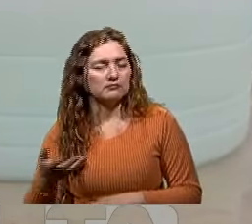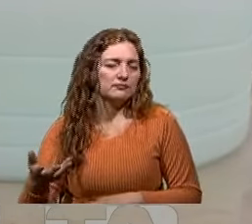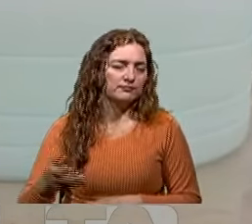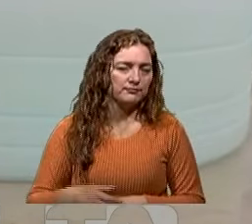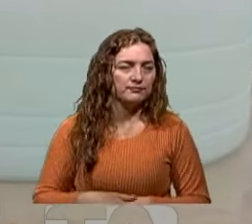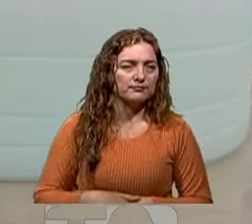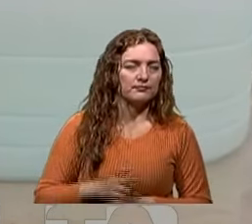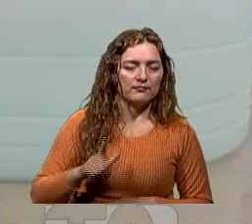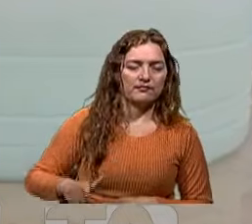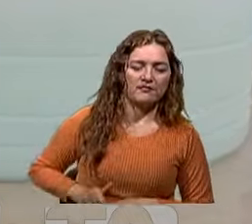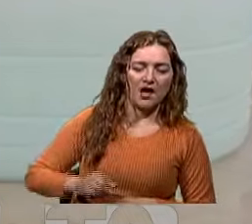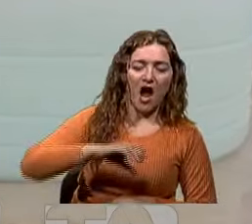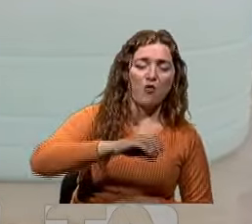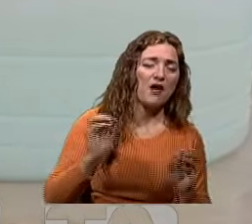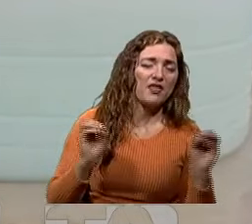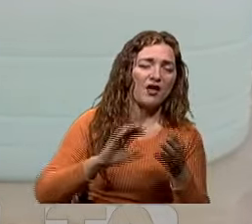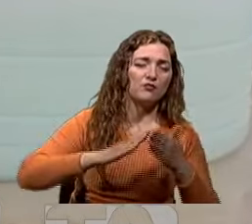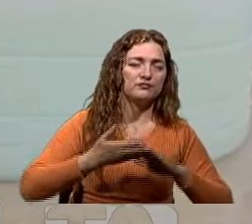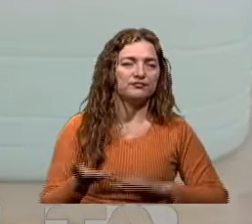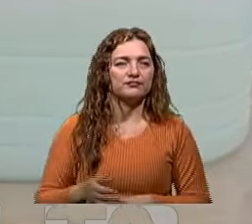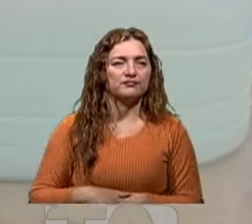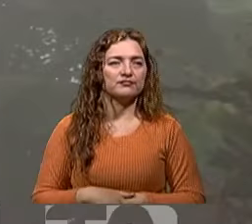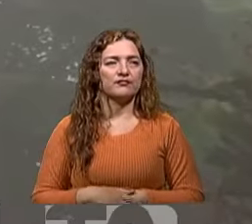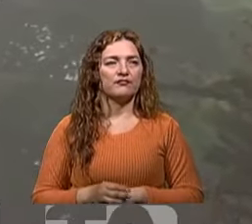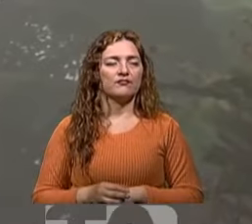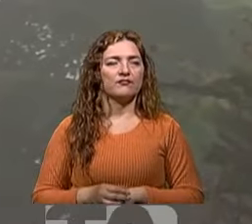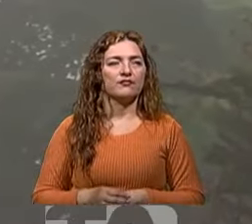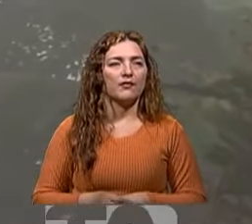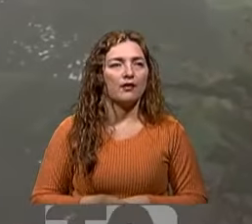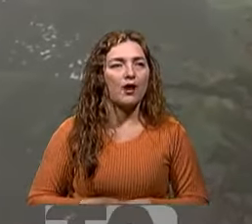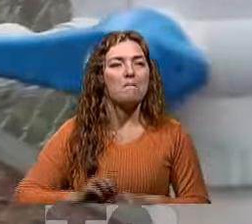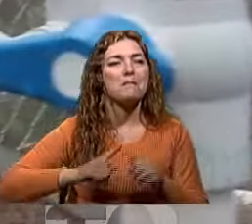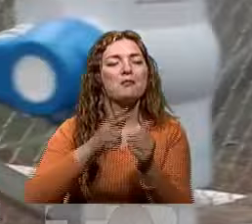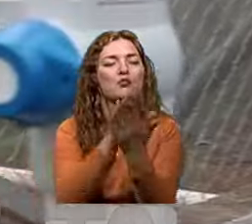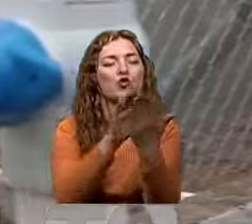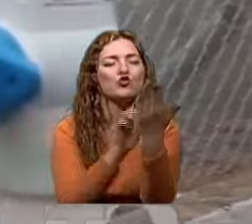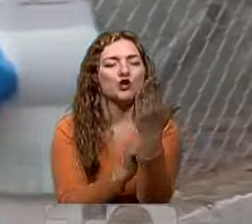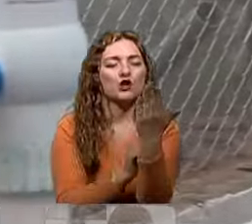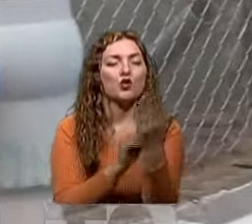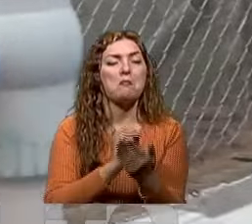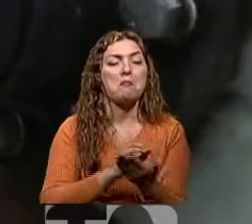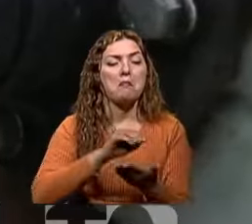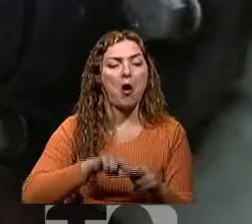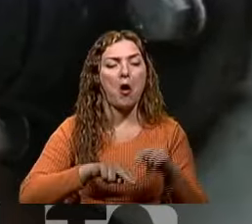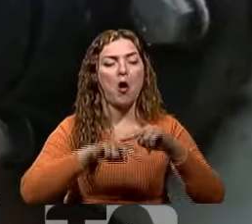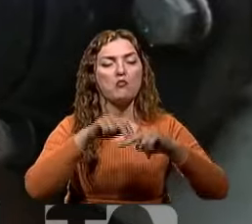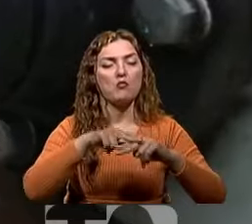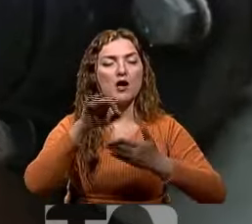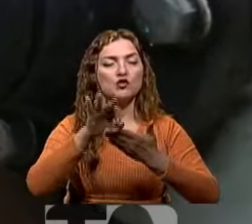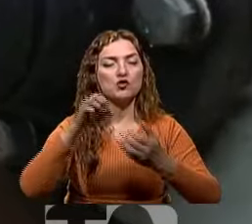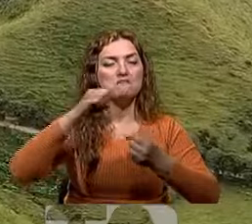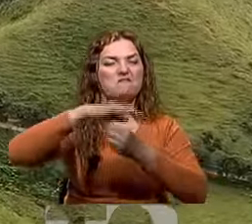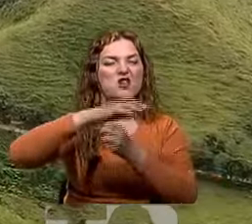puede hablar de salud si es que esas comunidades no tienen agua potable. Este es el primer proyecto que se implementa en una de las zonas de